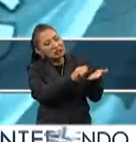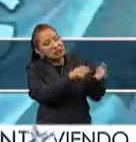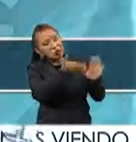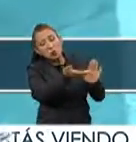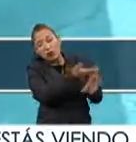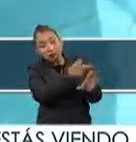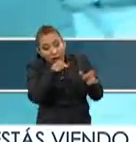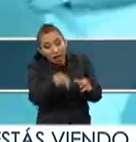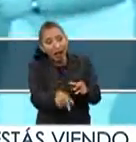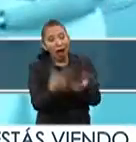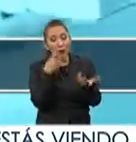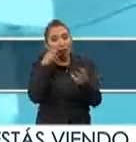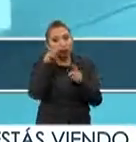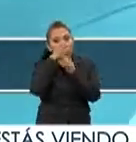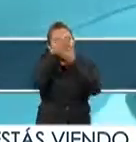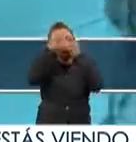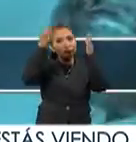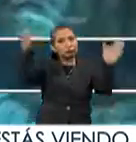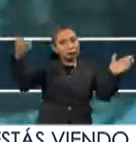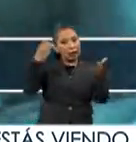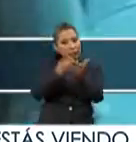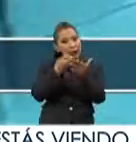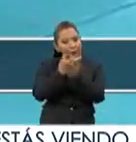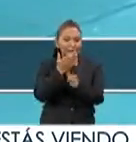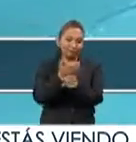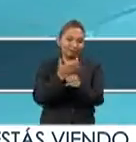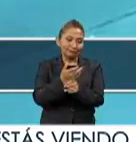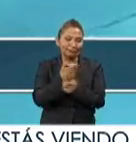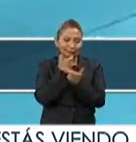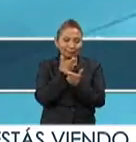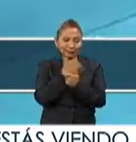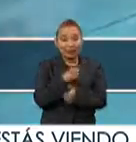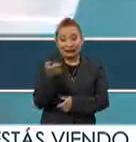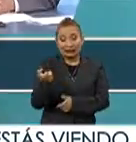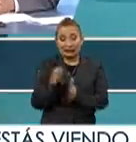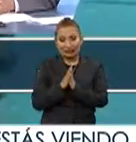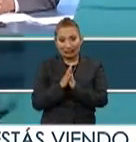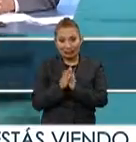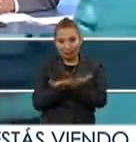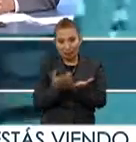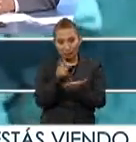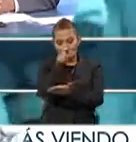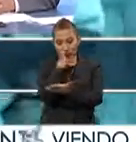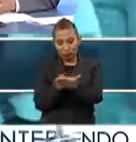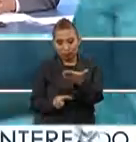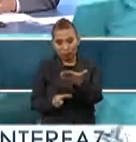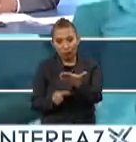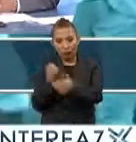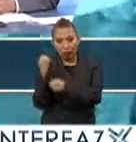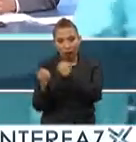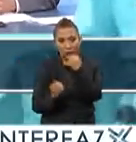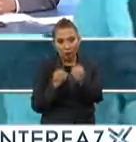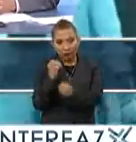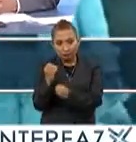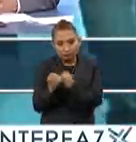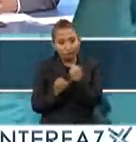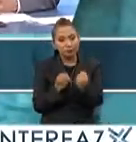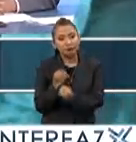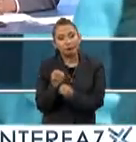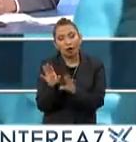es un Carlos con mucha visión crítica, pero también con mucho humor. Y creo que es un libro, es un texto, es una obra, es